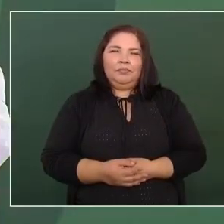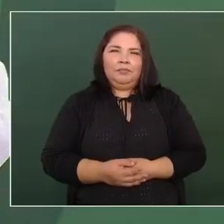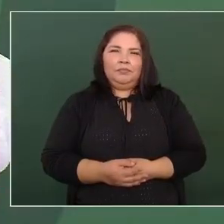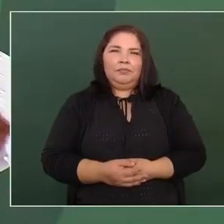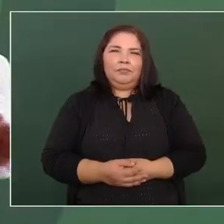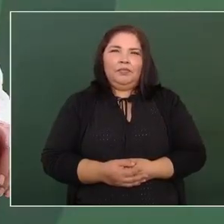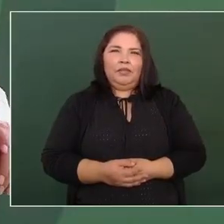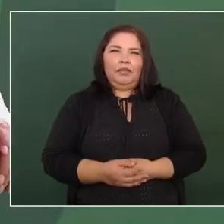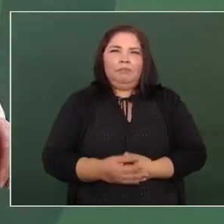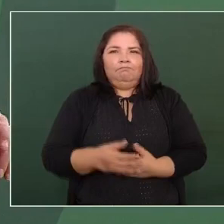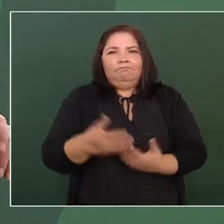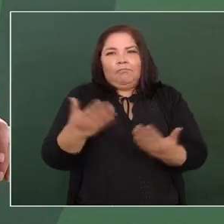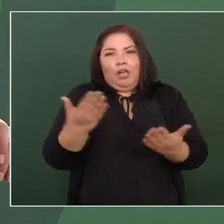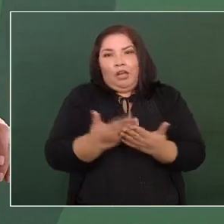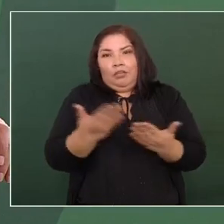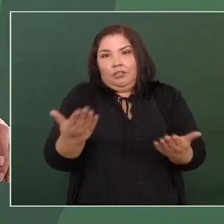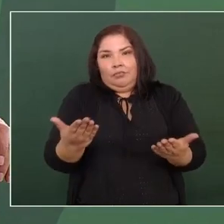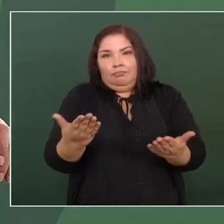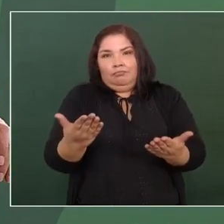bendición